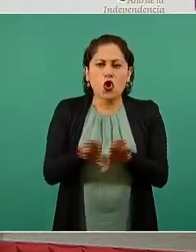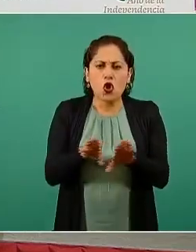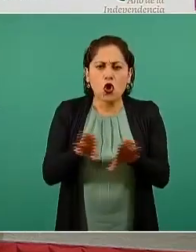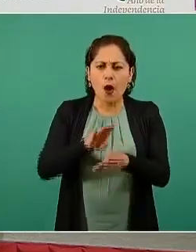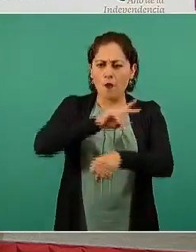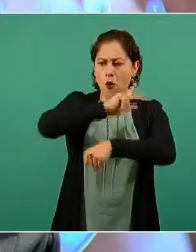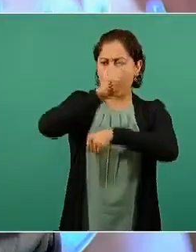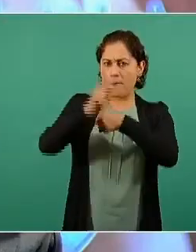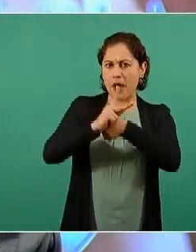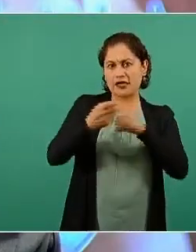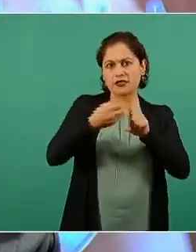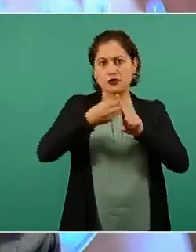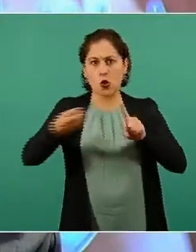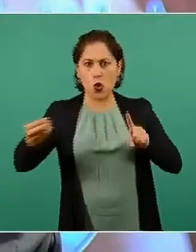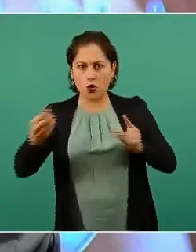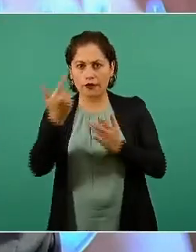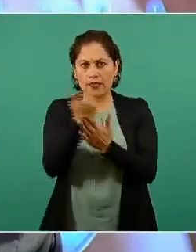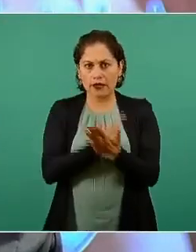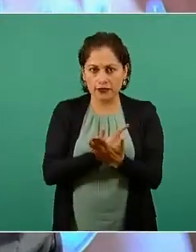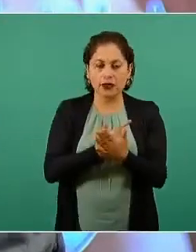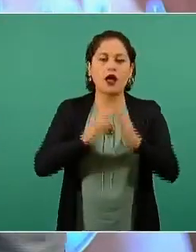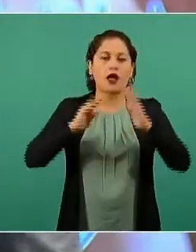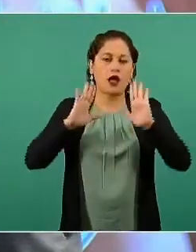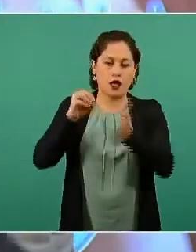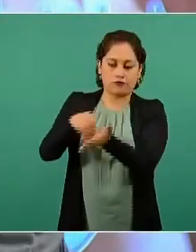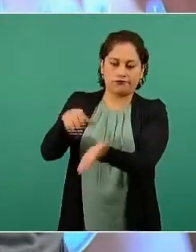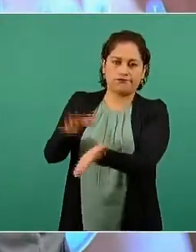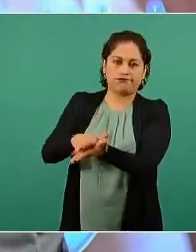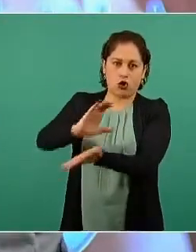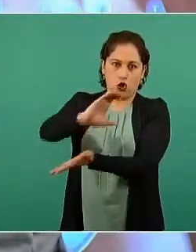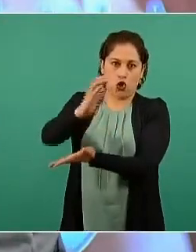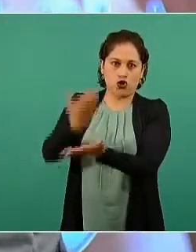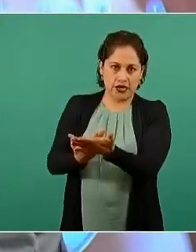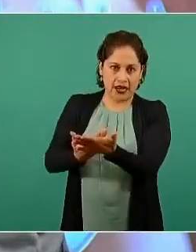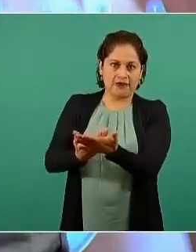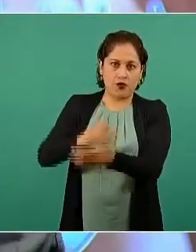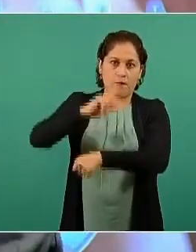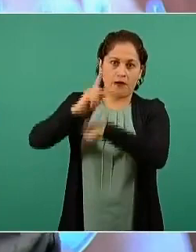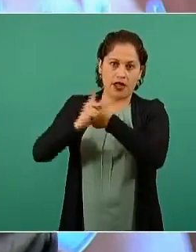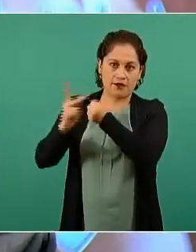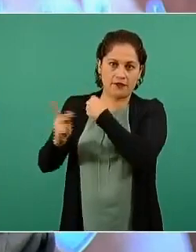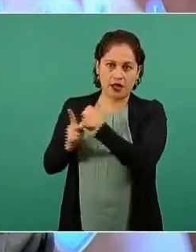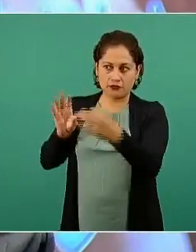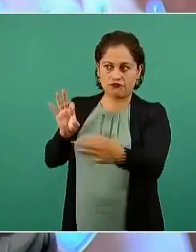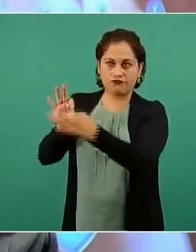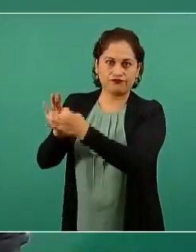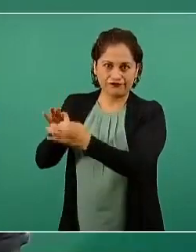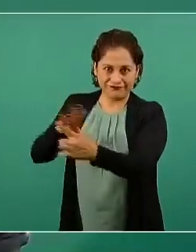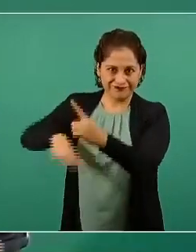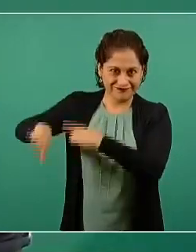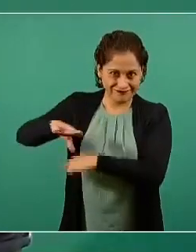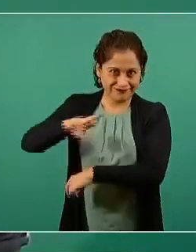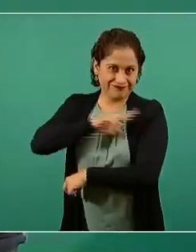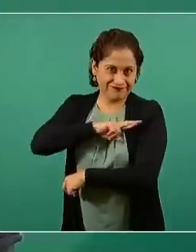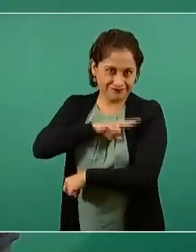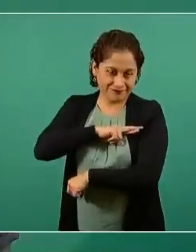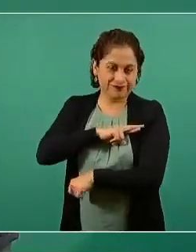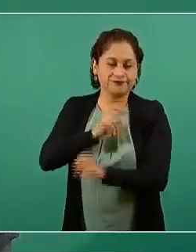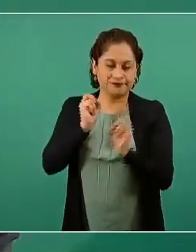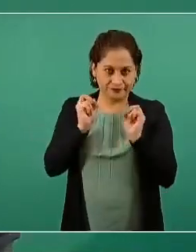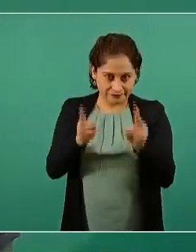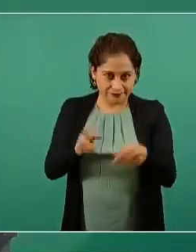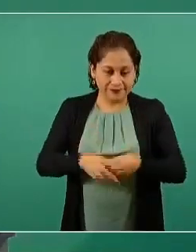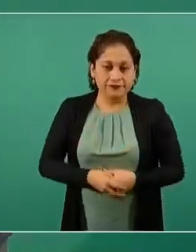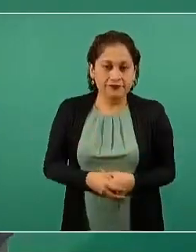vacunas está justamente en los contratos de compra que cada uno de los países tiene. Ahora, lo que es muy importante y es parte